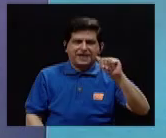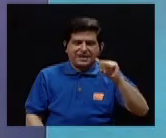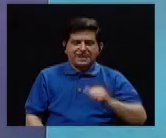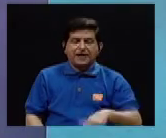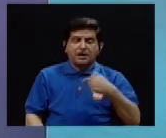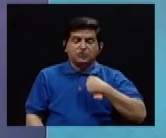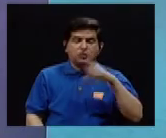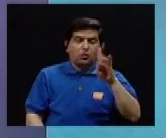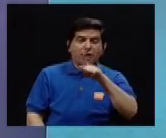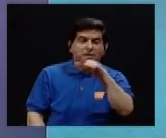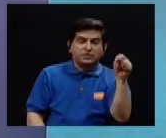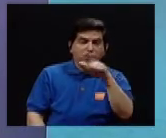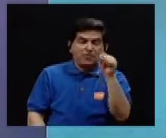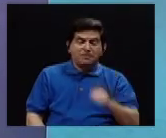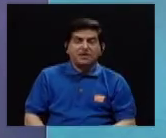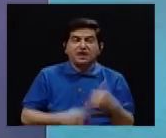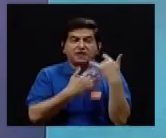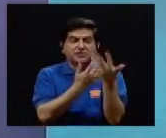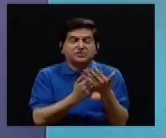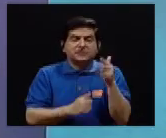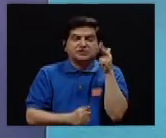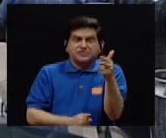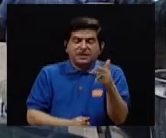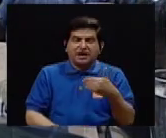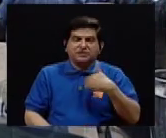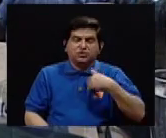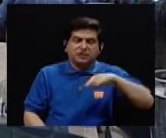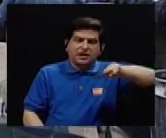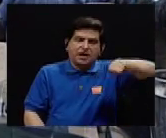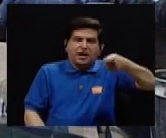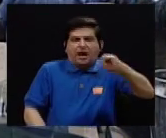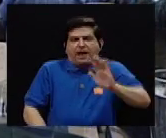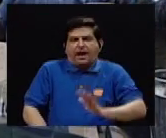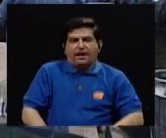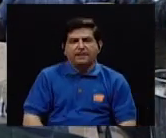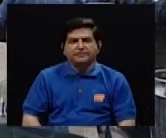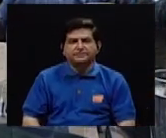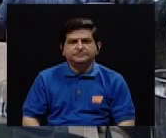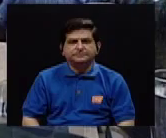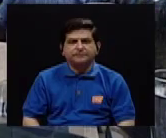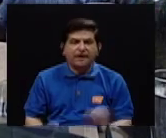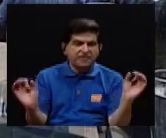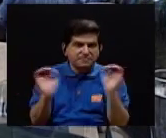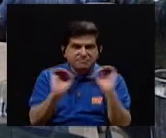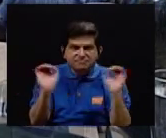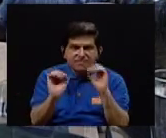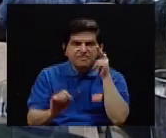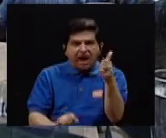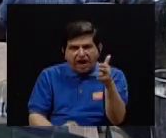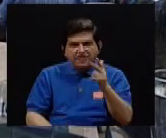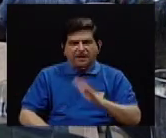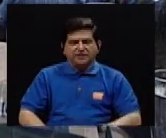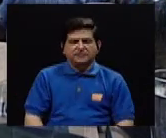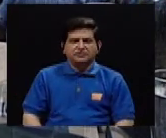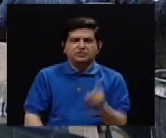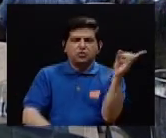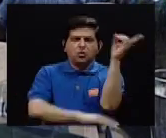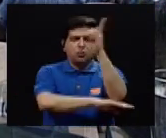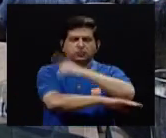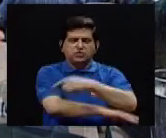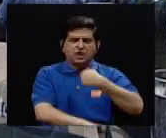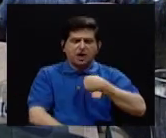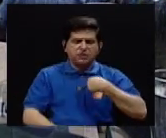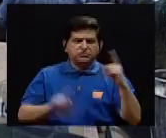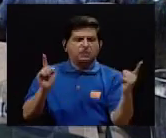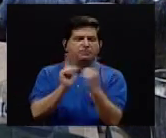estuve 4 meses esperando porque se desocupara una cámara en el canal, ¿verdad? Y como no había cámara, entonces un día